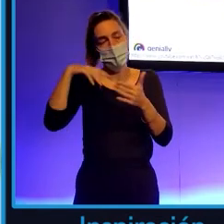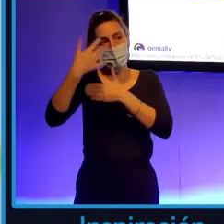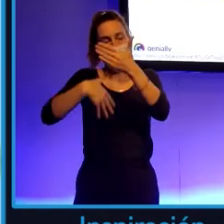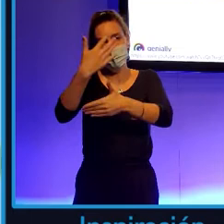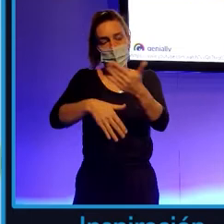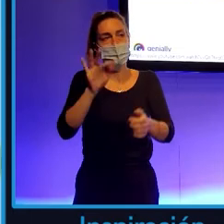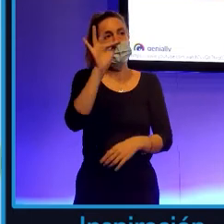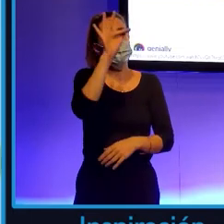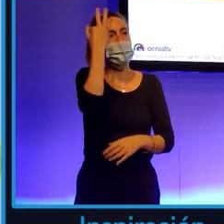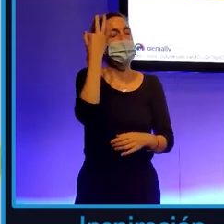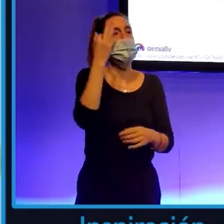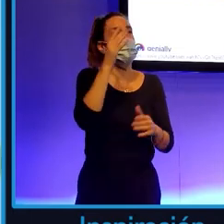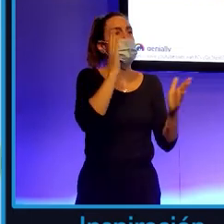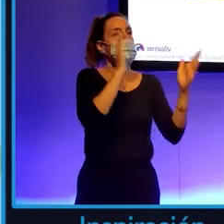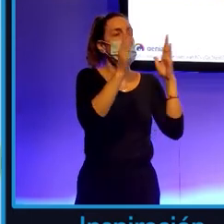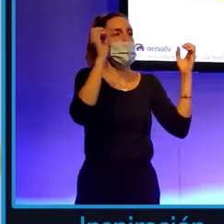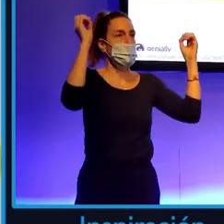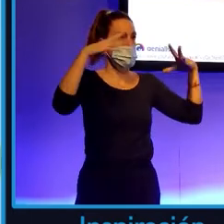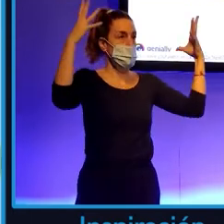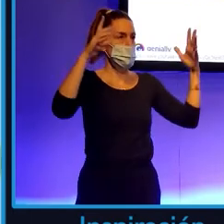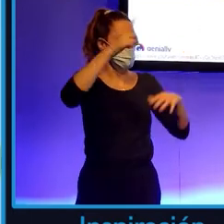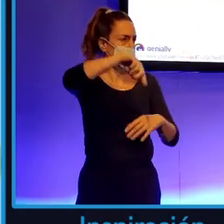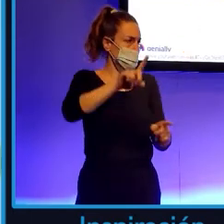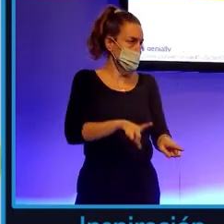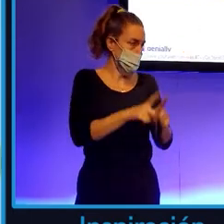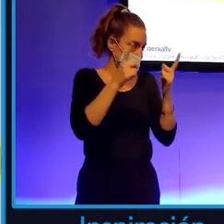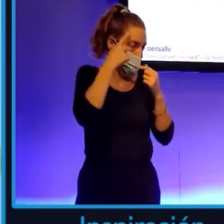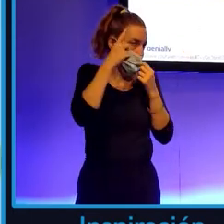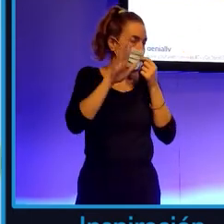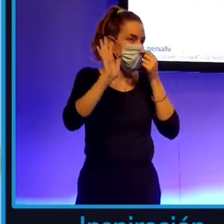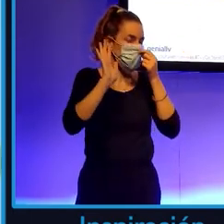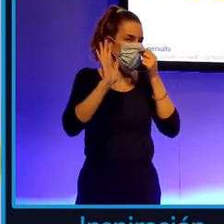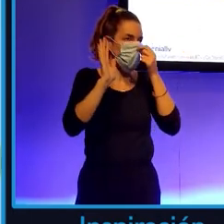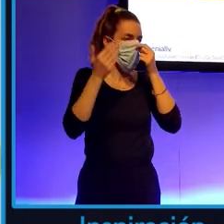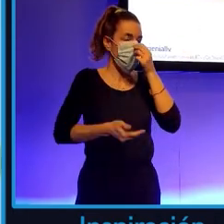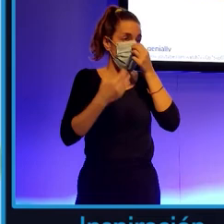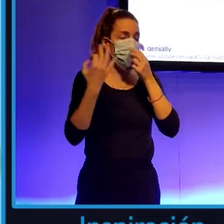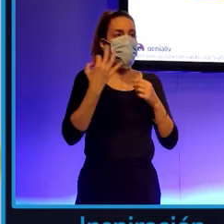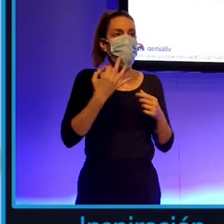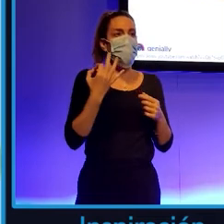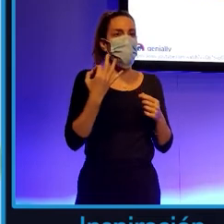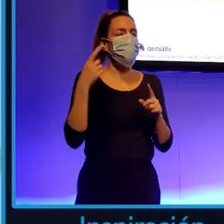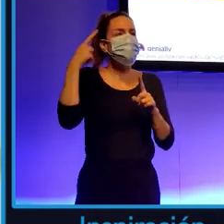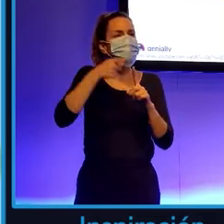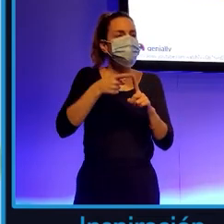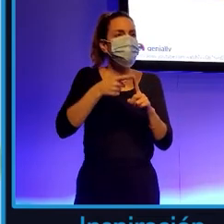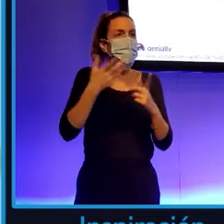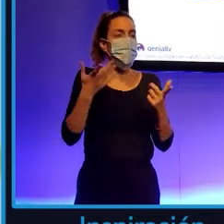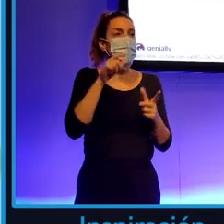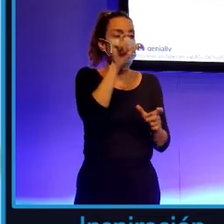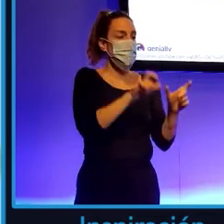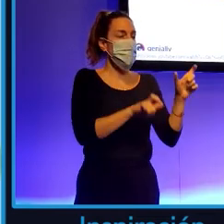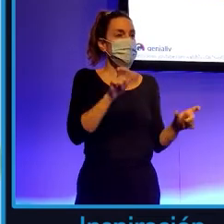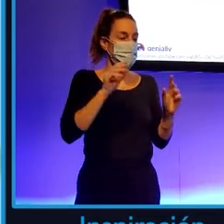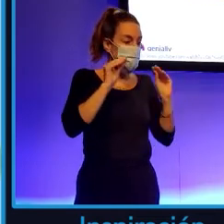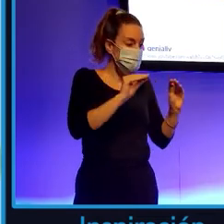época de la ilustración pero eso a ustedes les da igual pero lo importante es que lo que se pretendía era tener personas obedientes